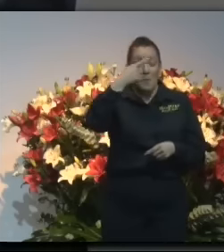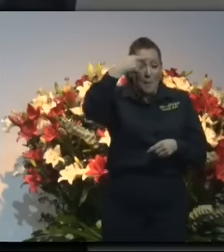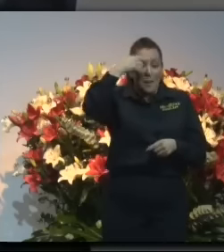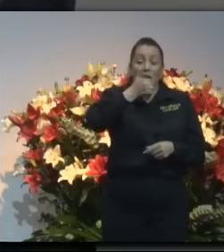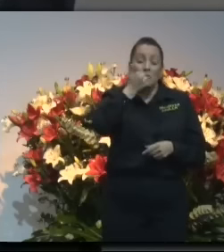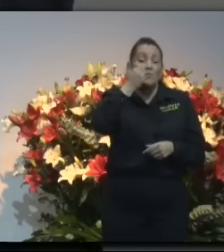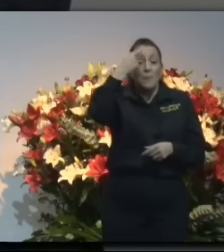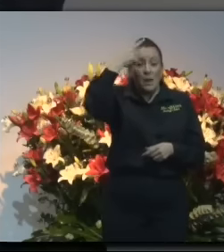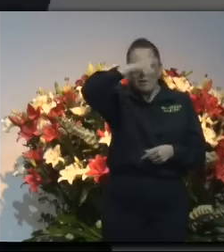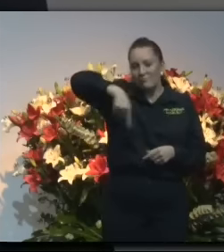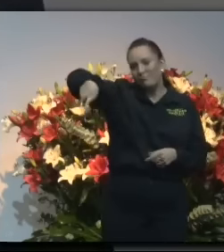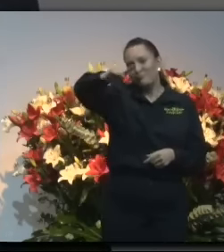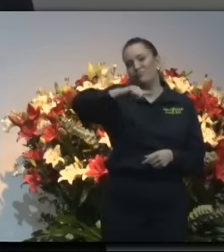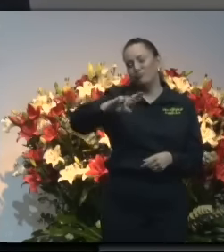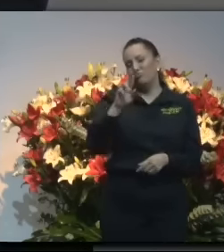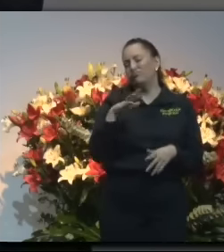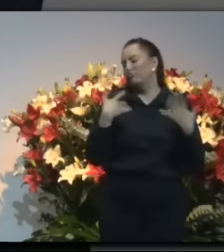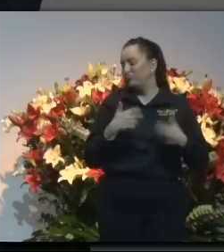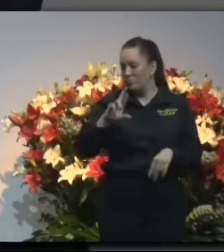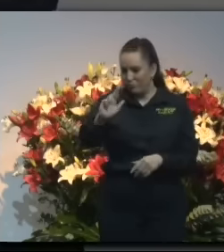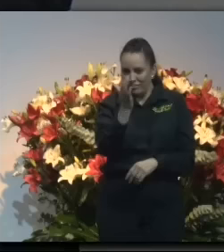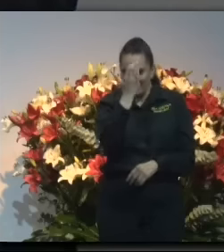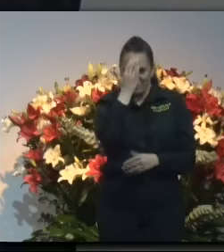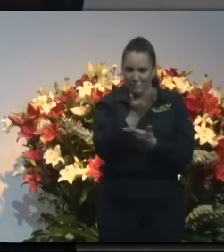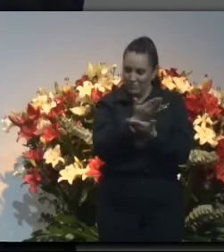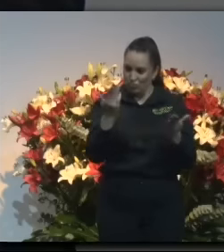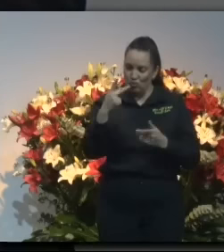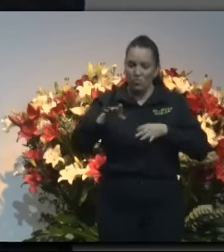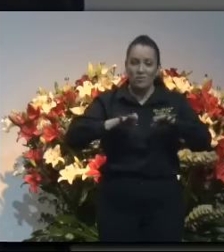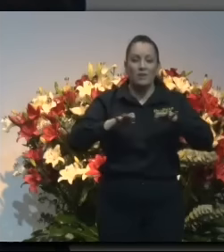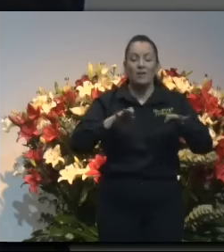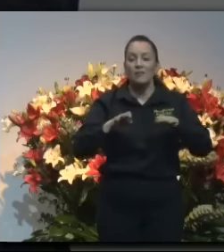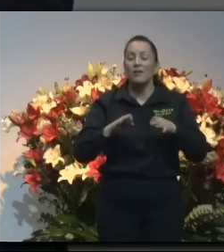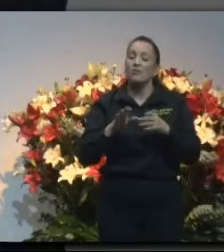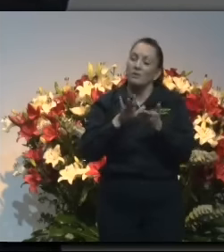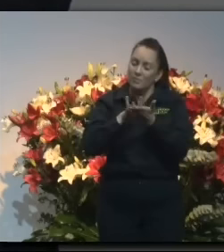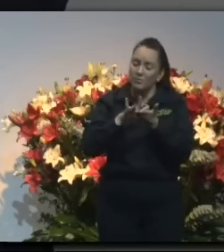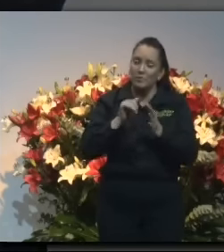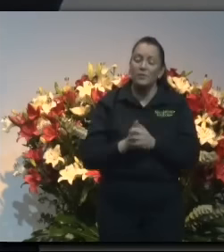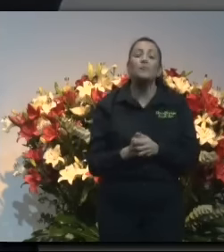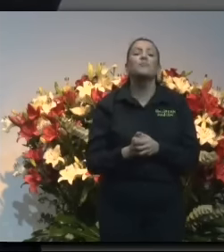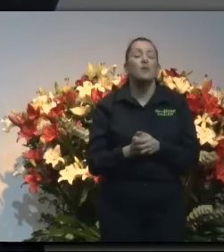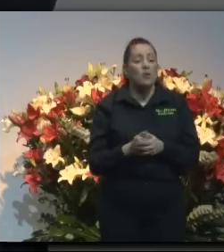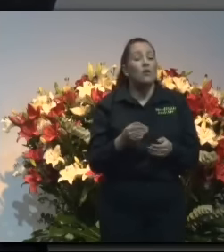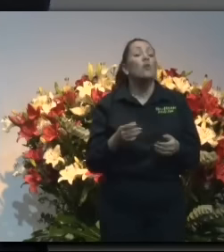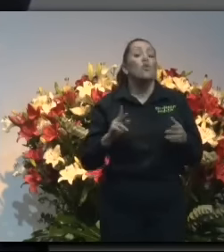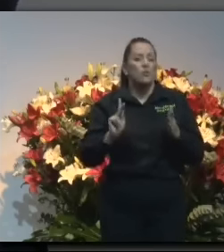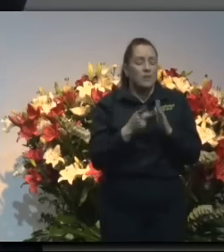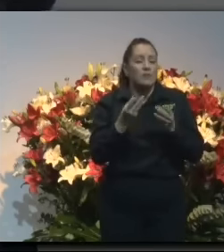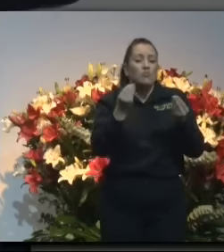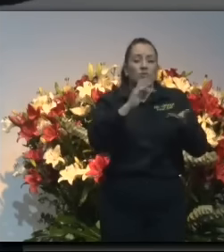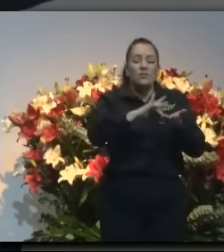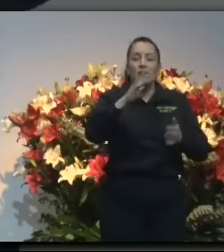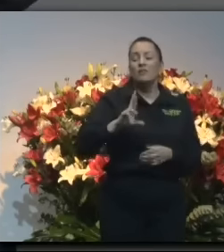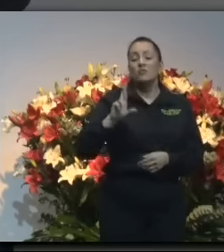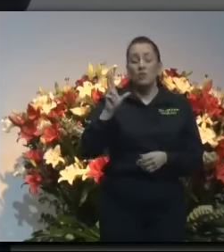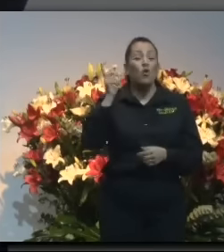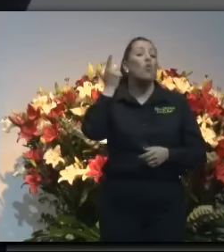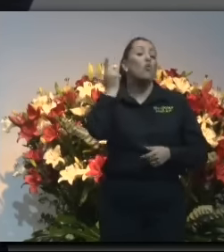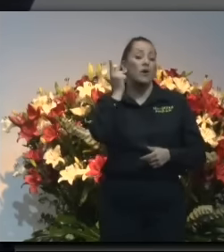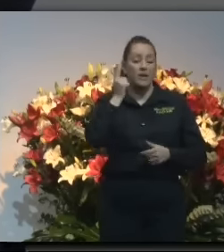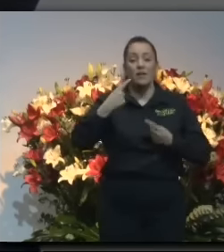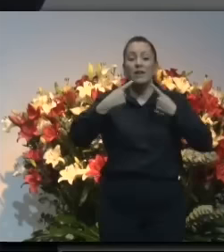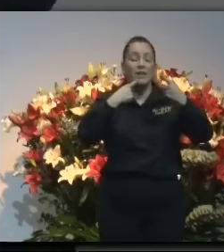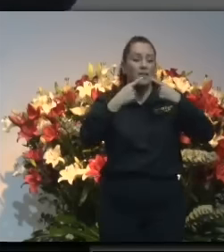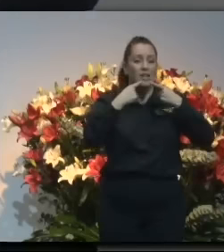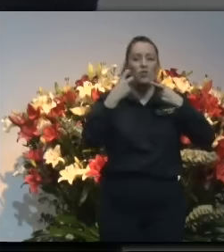y reconocimiento. Nuevamente, muchas gracias, Xóchitl. Deseo que tengamos un diálogo estimulante y